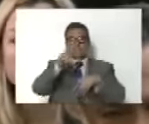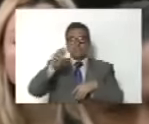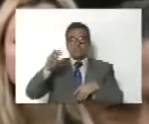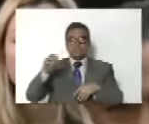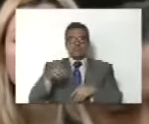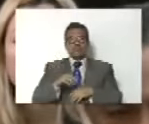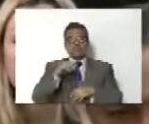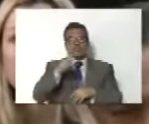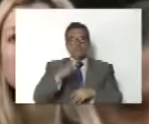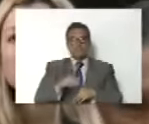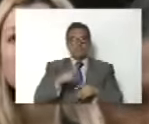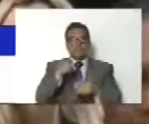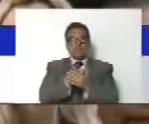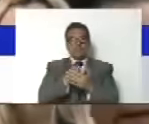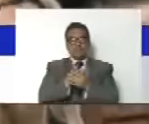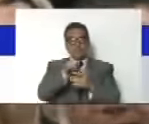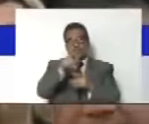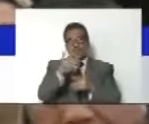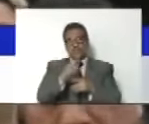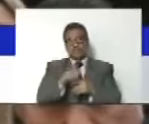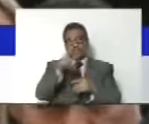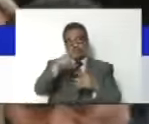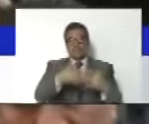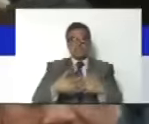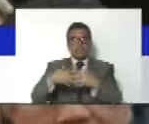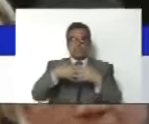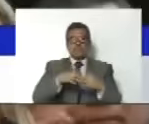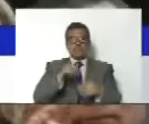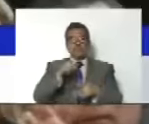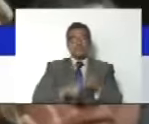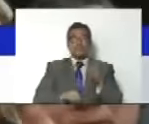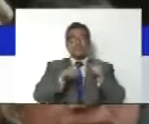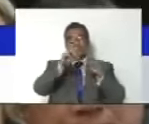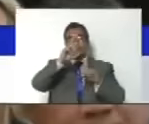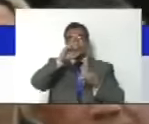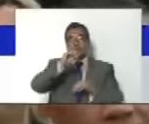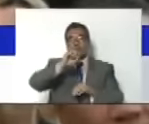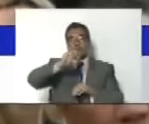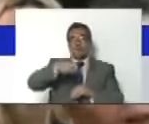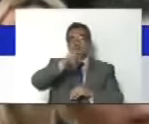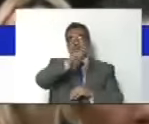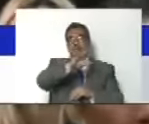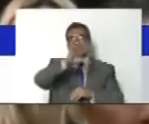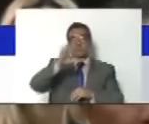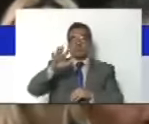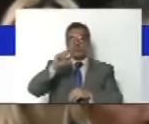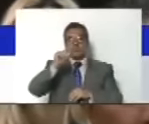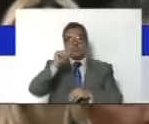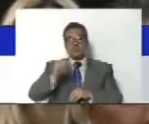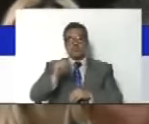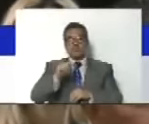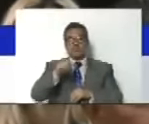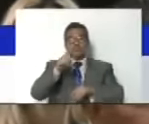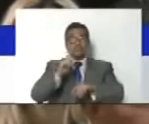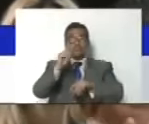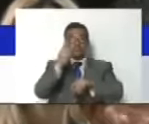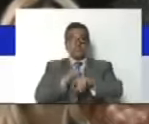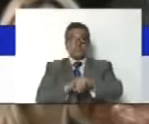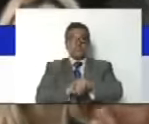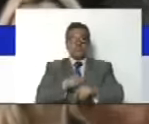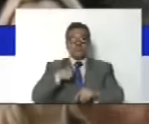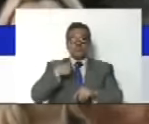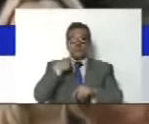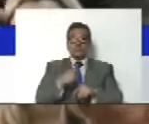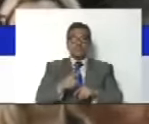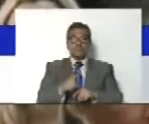tantos, el salario mínimo promedio en Chicago era de 0.25 centavos de dólar la hora. Es